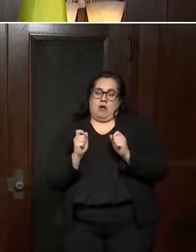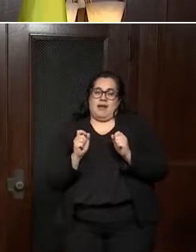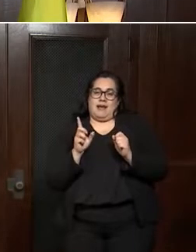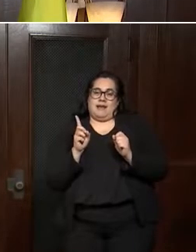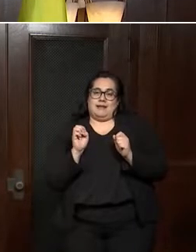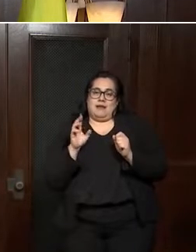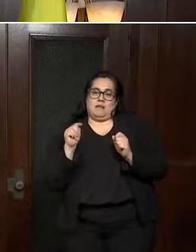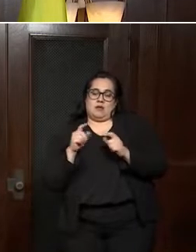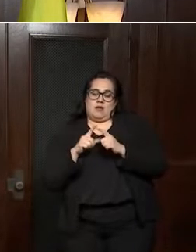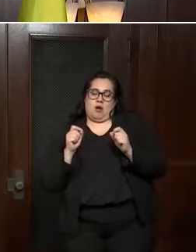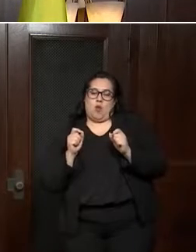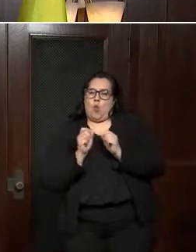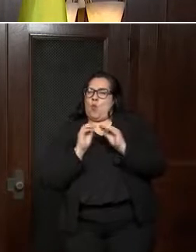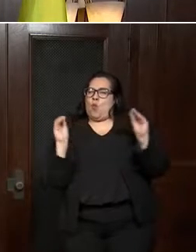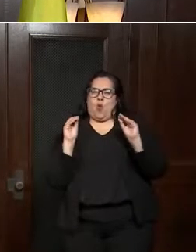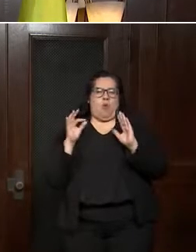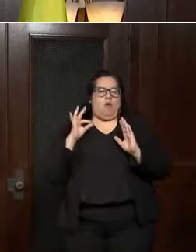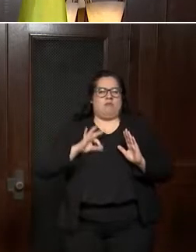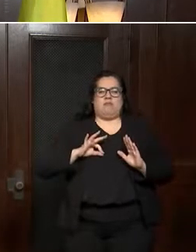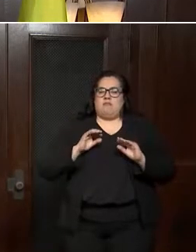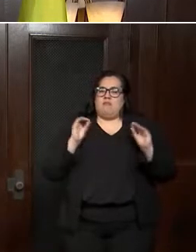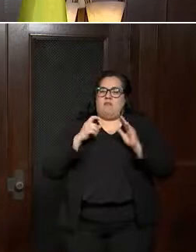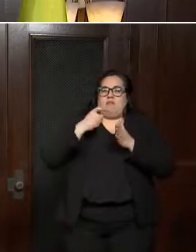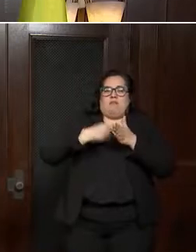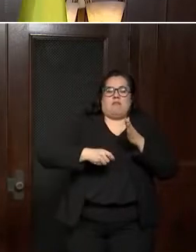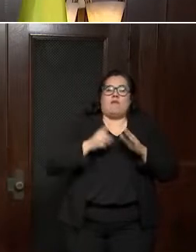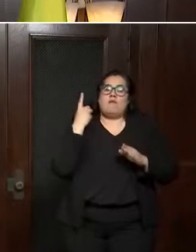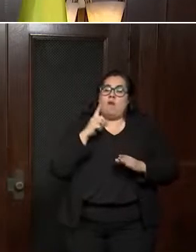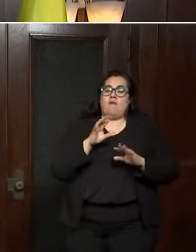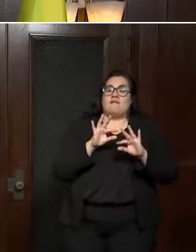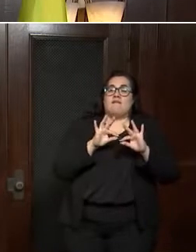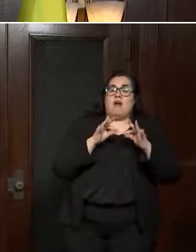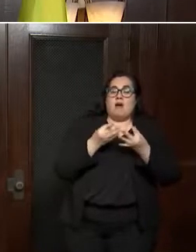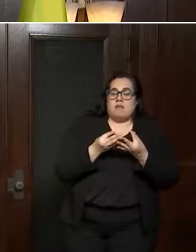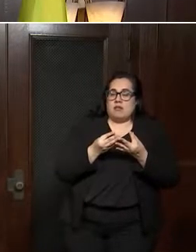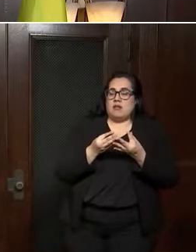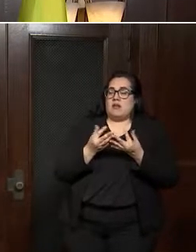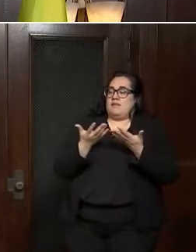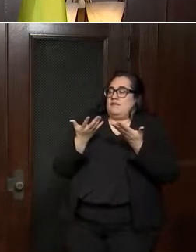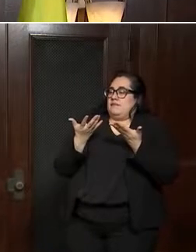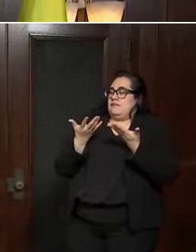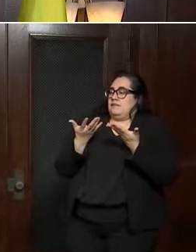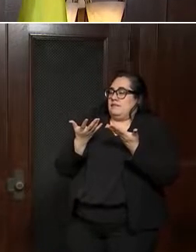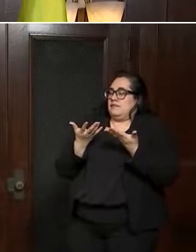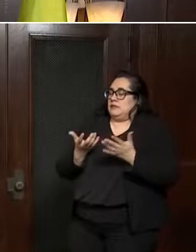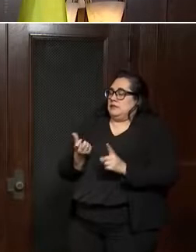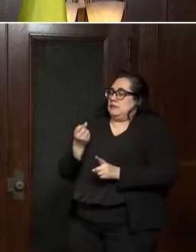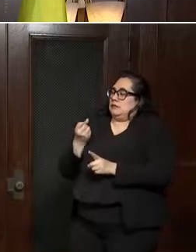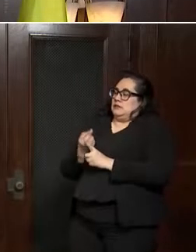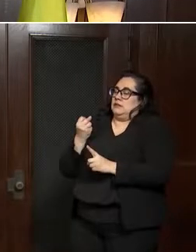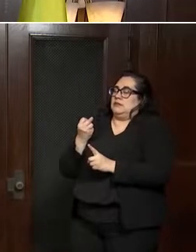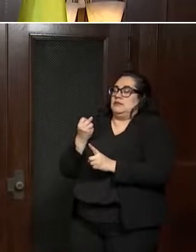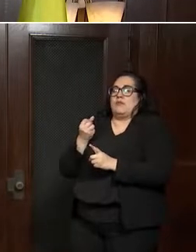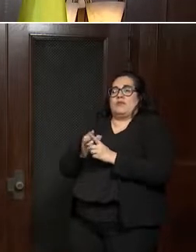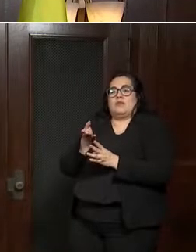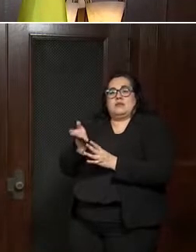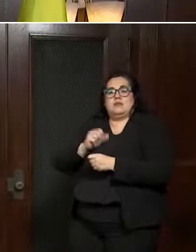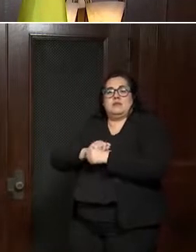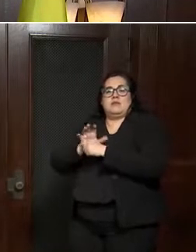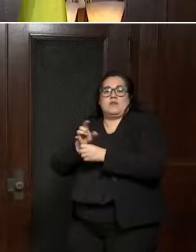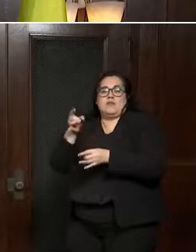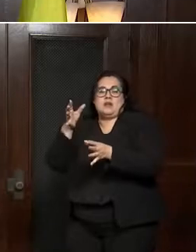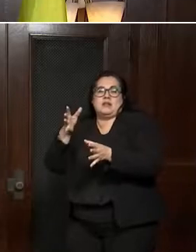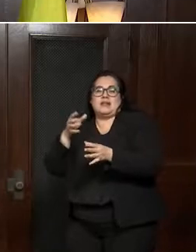débito sin tarifa para las familias quienes han sido duramente afectadas por esta crisis